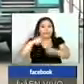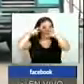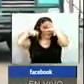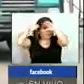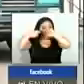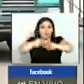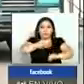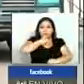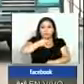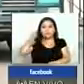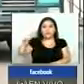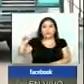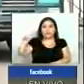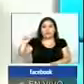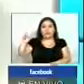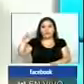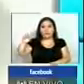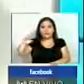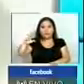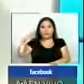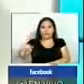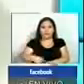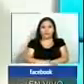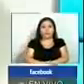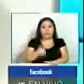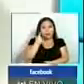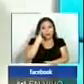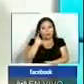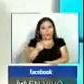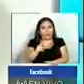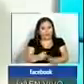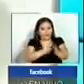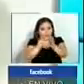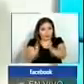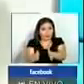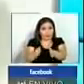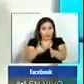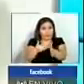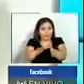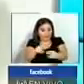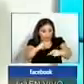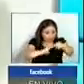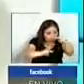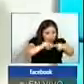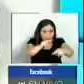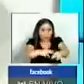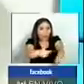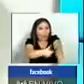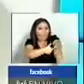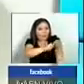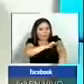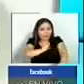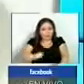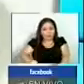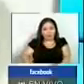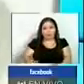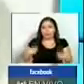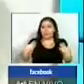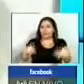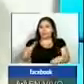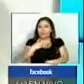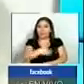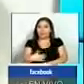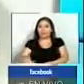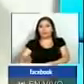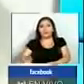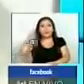informe de Marcela Rivera. Y bien, la primera fase del Hospital El Salvador ya es un hecho. El presidente de la República, Nayib